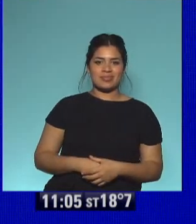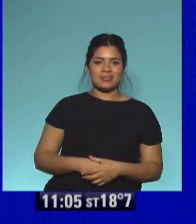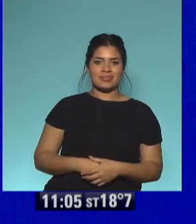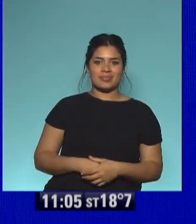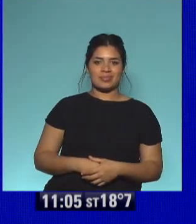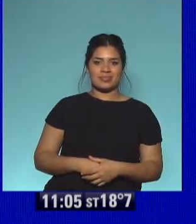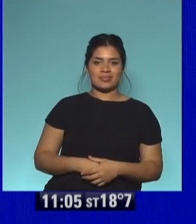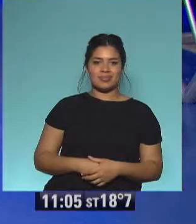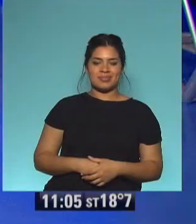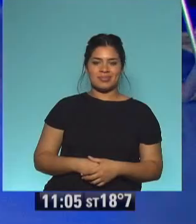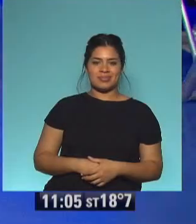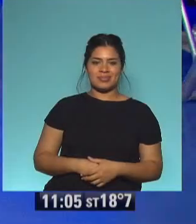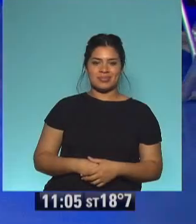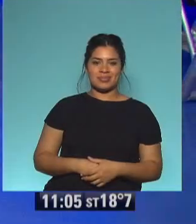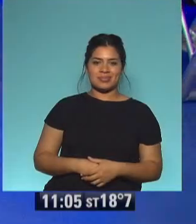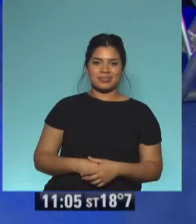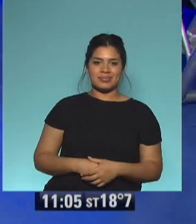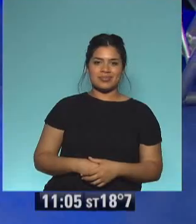A ver.